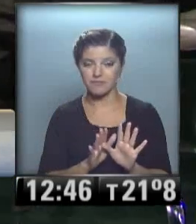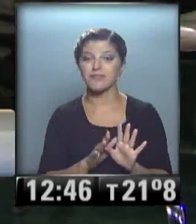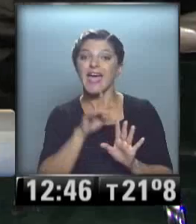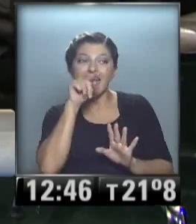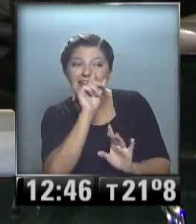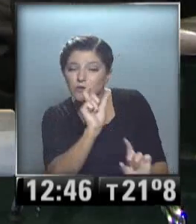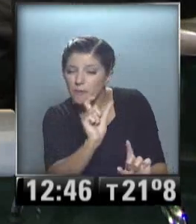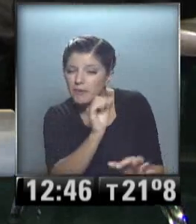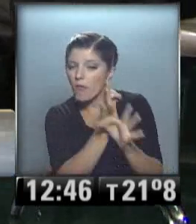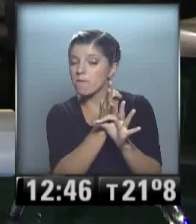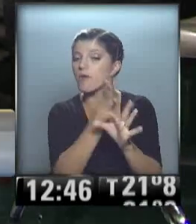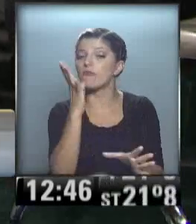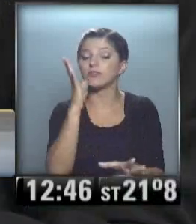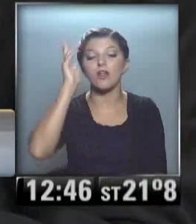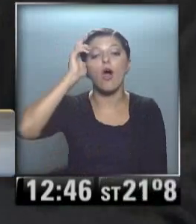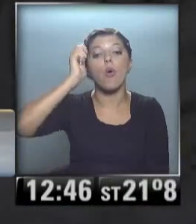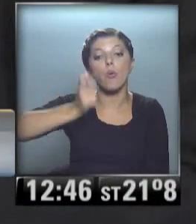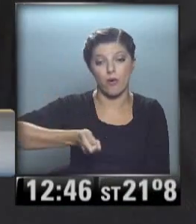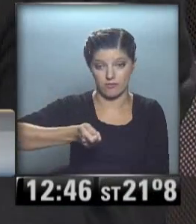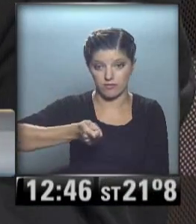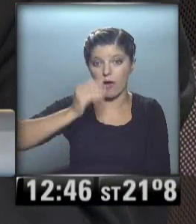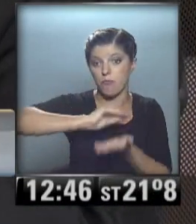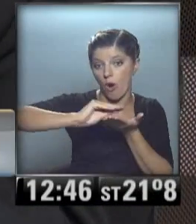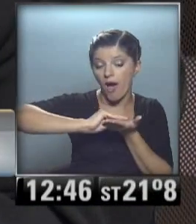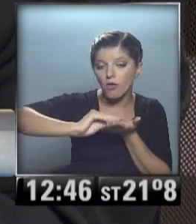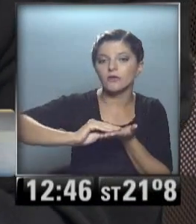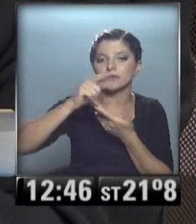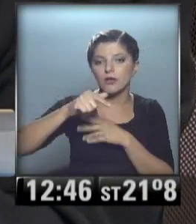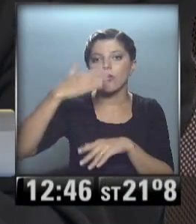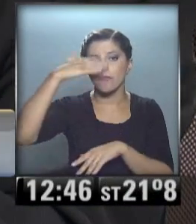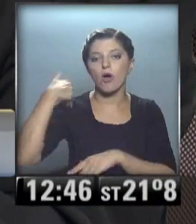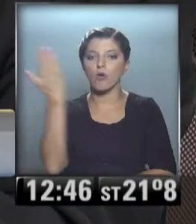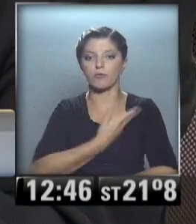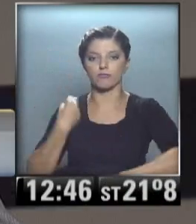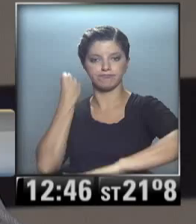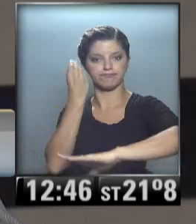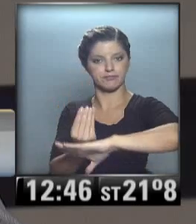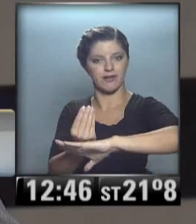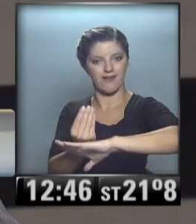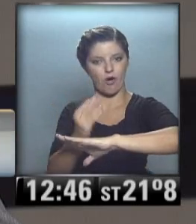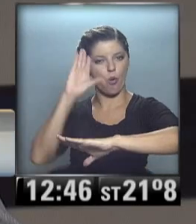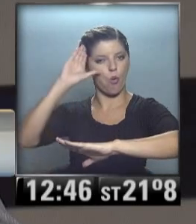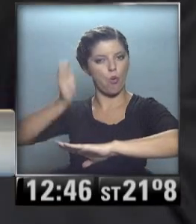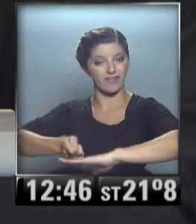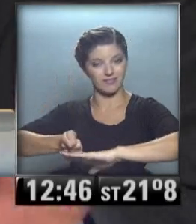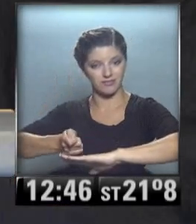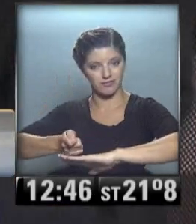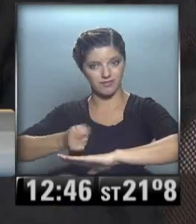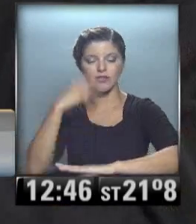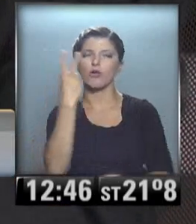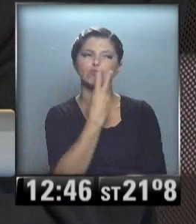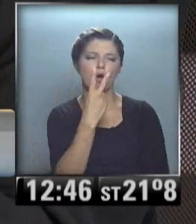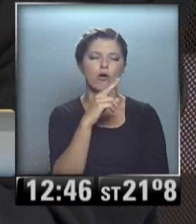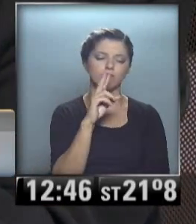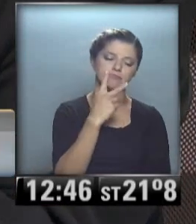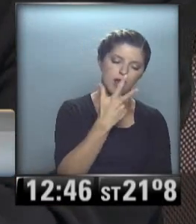especialistas, juristas que elaboraron este tipo de teorías, cuando llegó Ronald Reagan al gobierno fueron convertidos en jueces. Hay dos o tres nombres muy, muy clave,